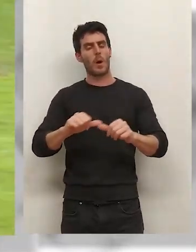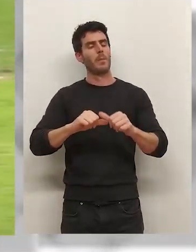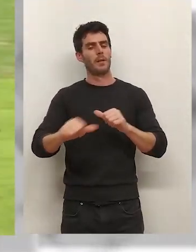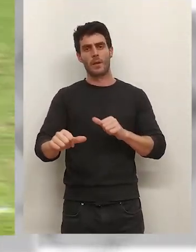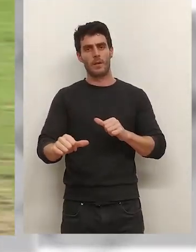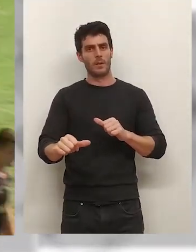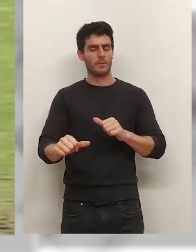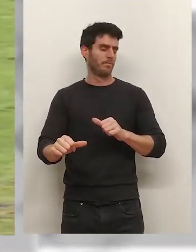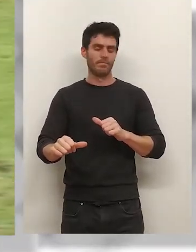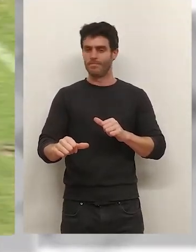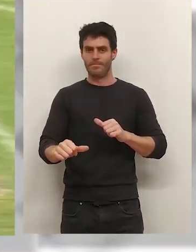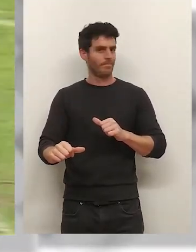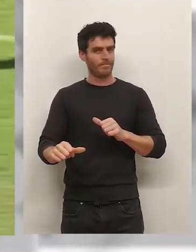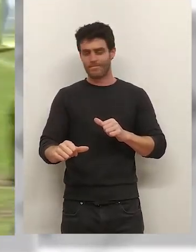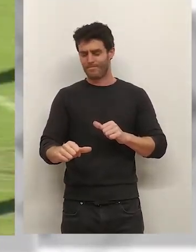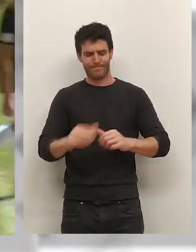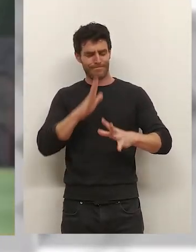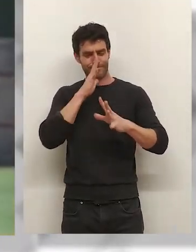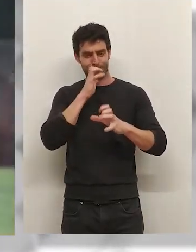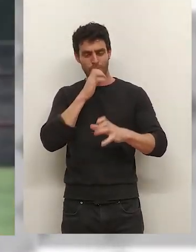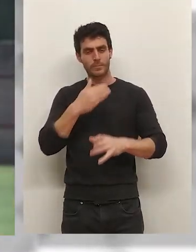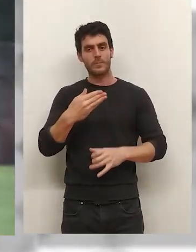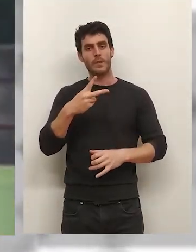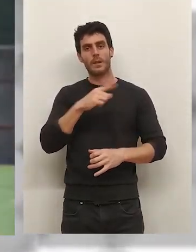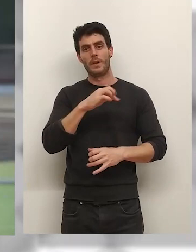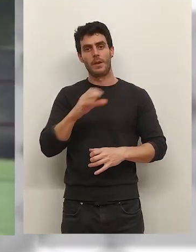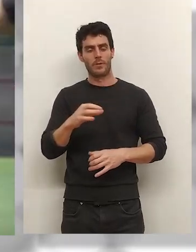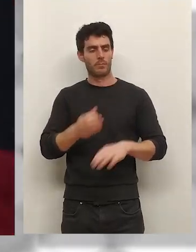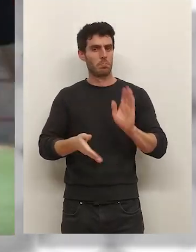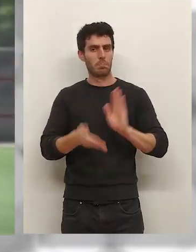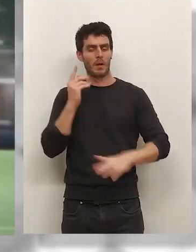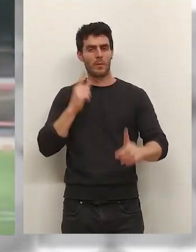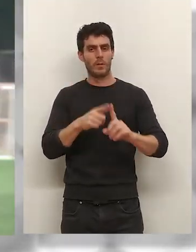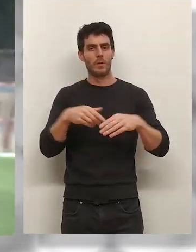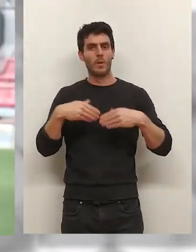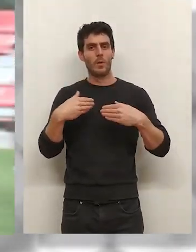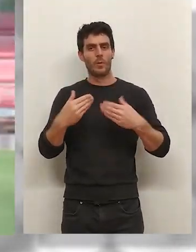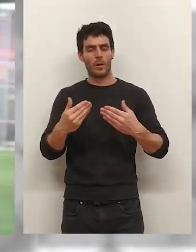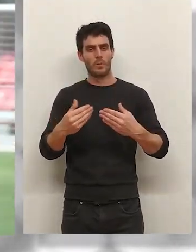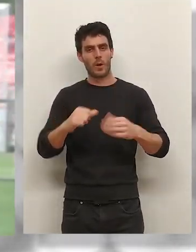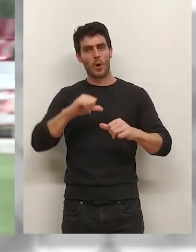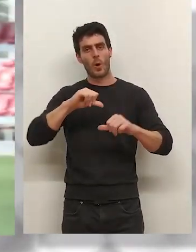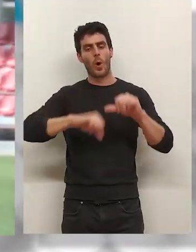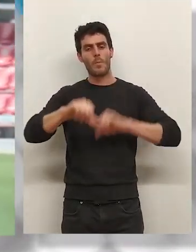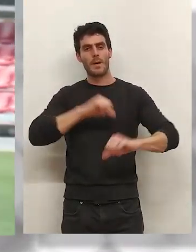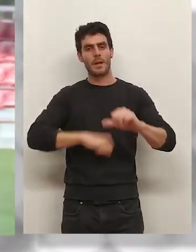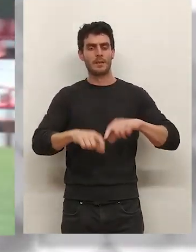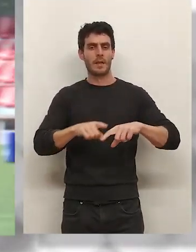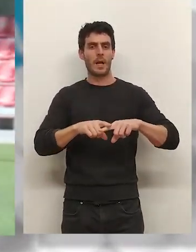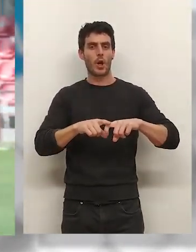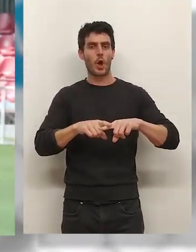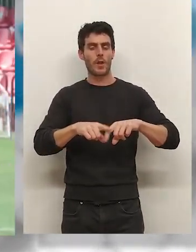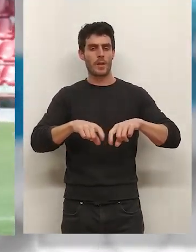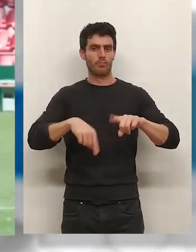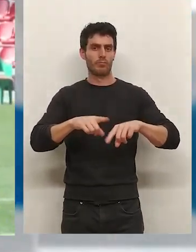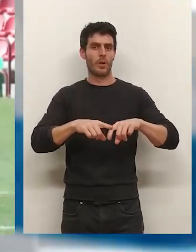pero desde entonces no ha vuelto a ver portería. Vinicius deja la Unión Deportiva Logroñés y su intención es la de operarse de la rodilla por su